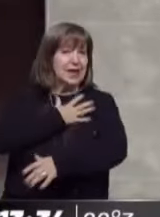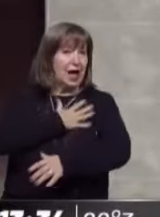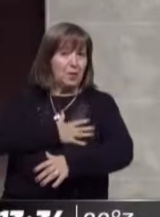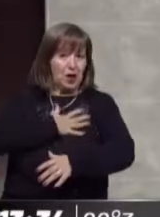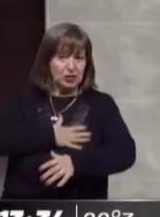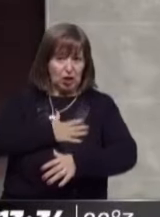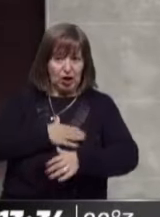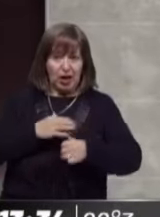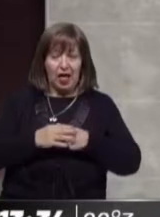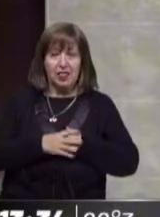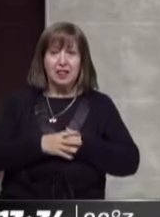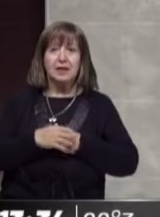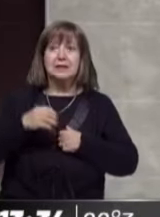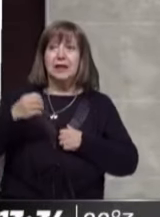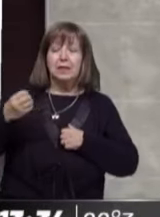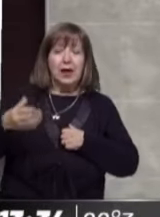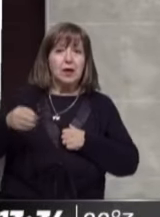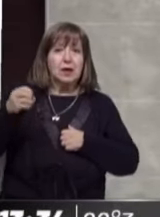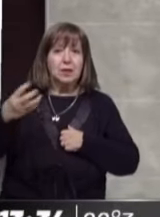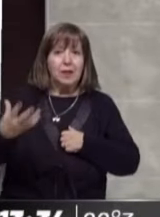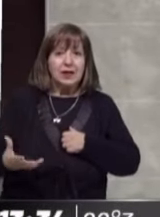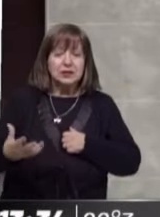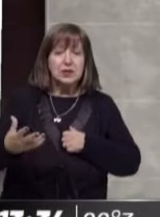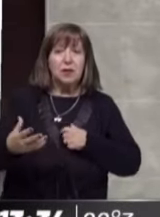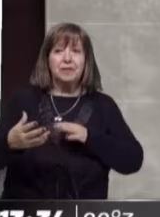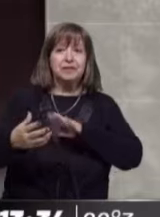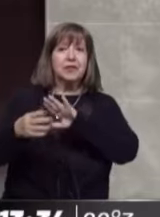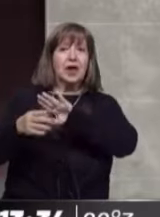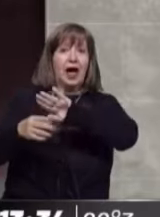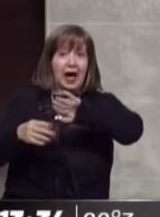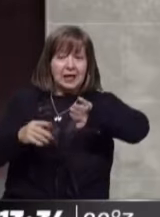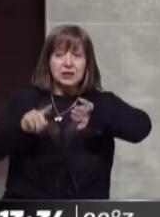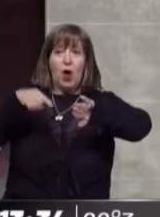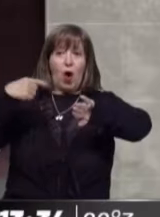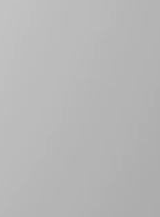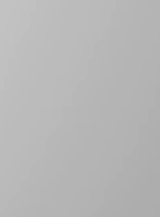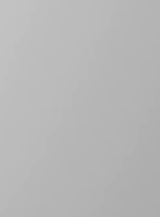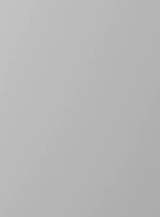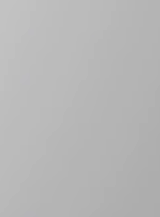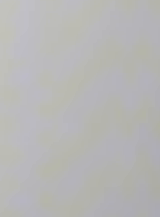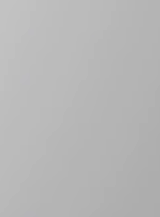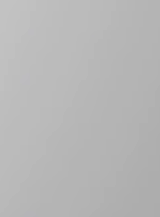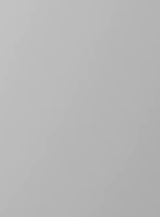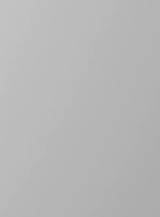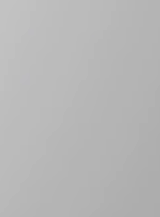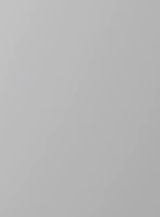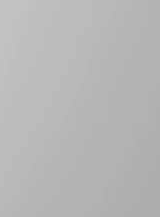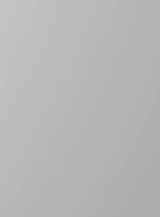El escándalo salió a la luz. Ojalá pronto se dé con los responsables.